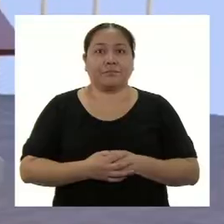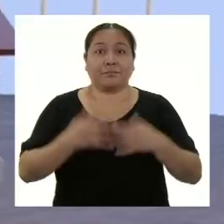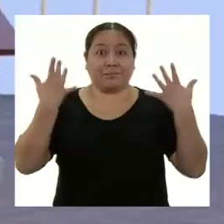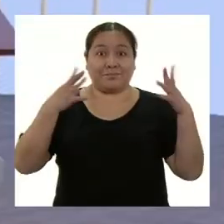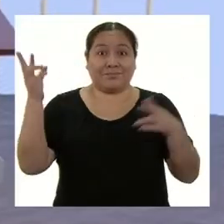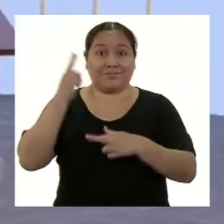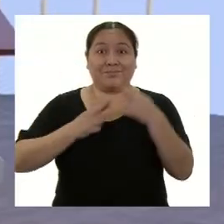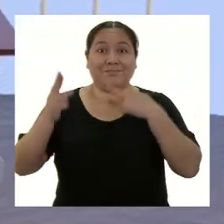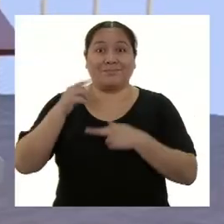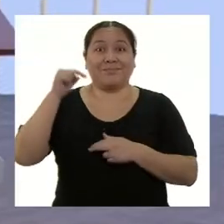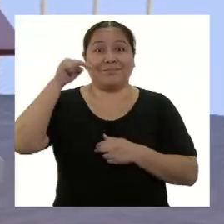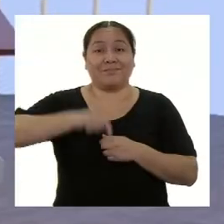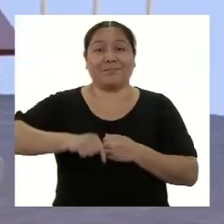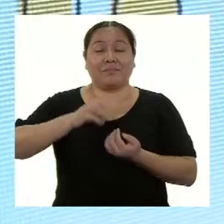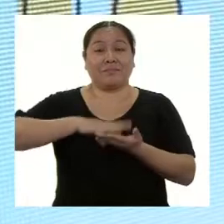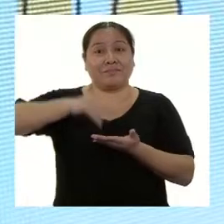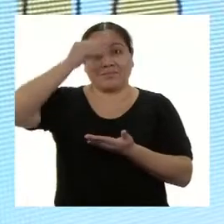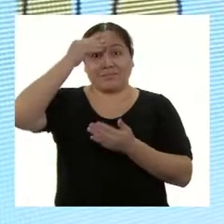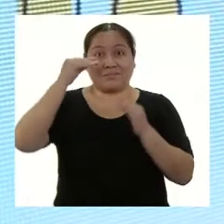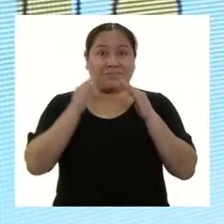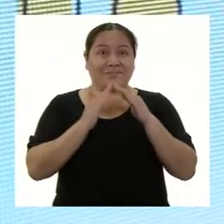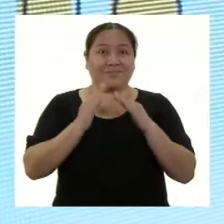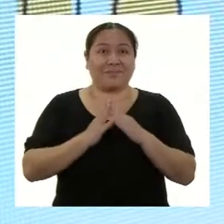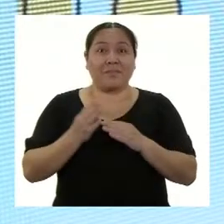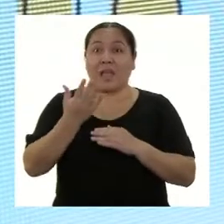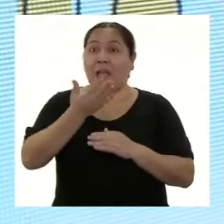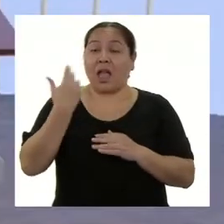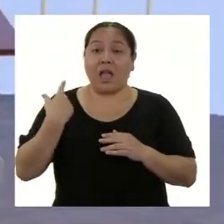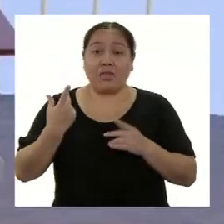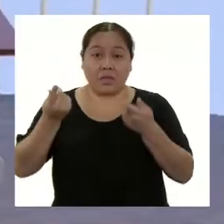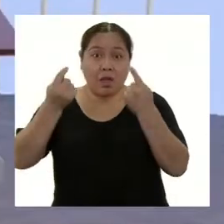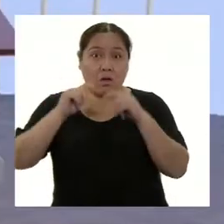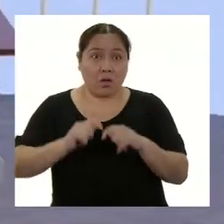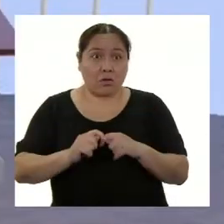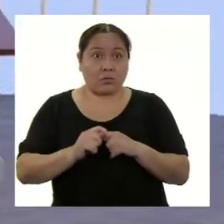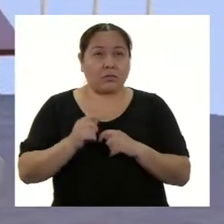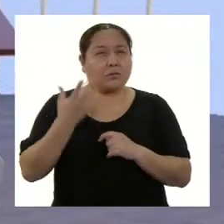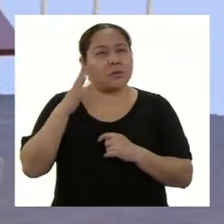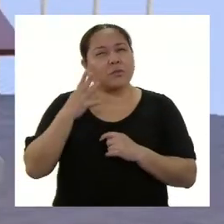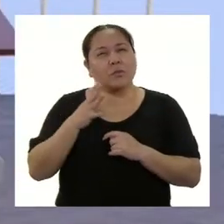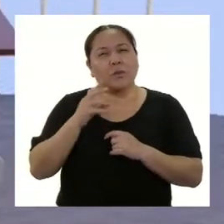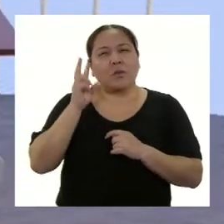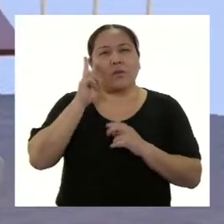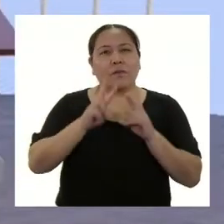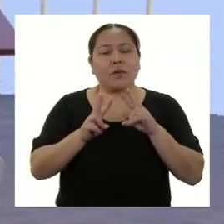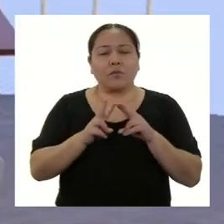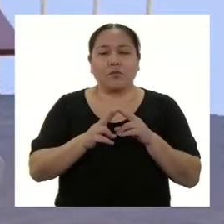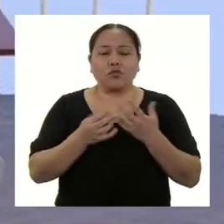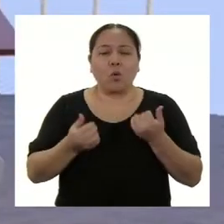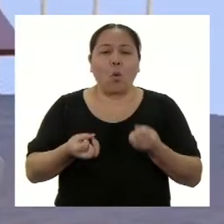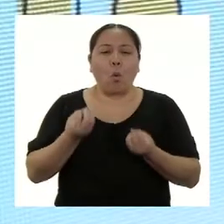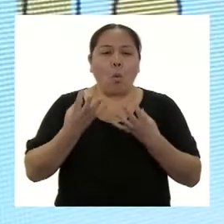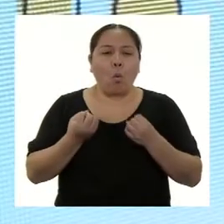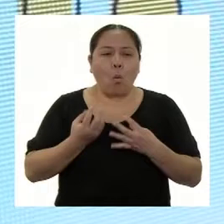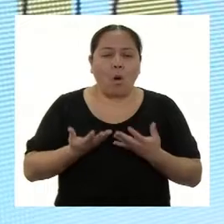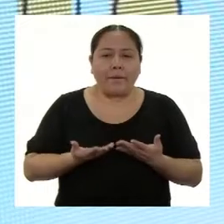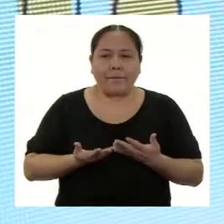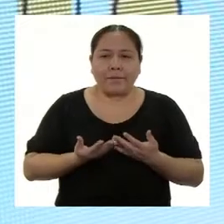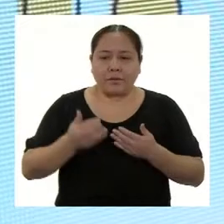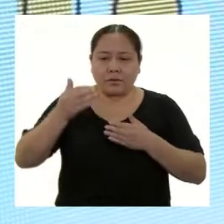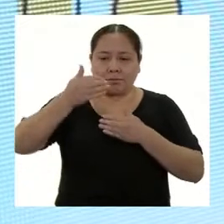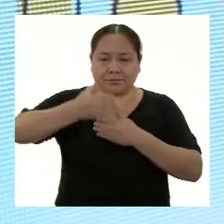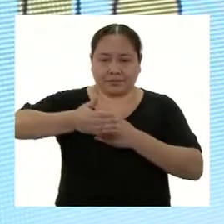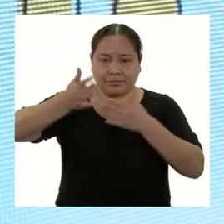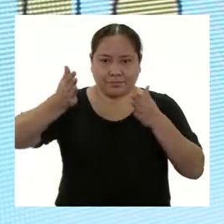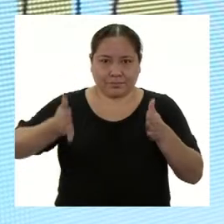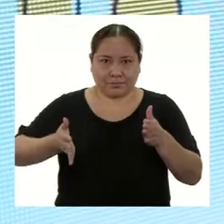Estamos de vuelta aquí en Aprendo en Casa. Antes del corte comercial, calculamos el área total de las caras laterales del prisma de